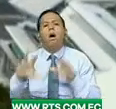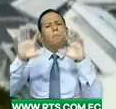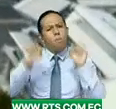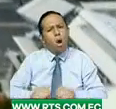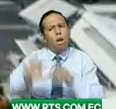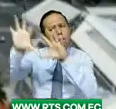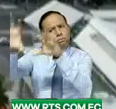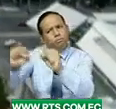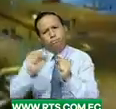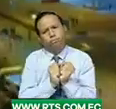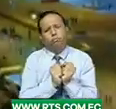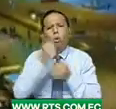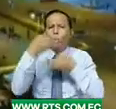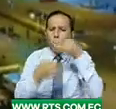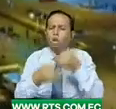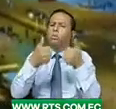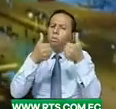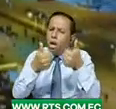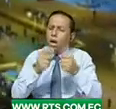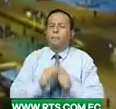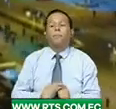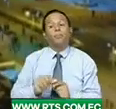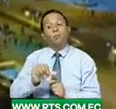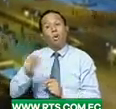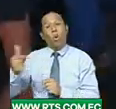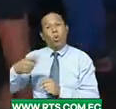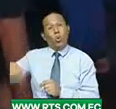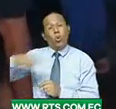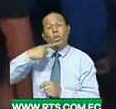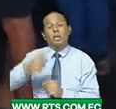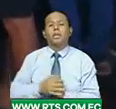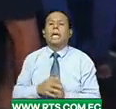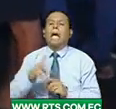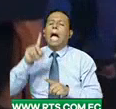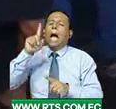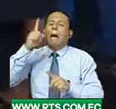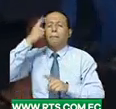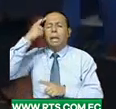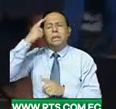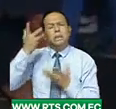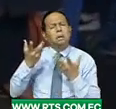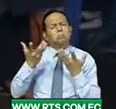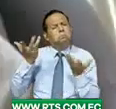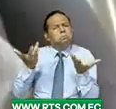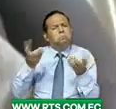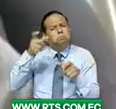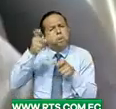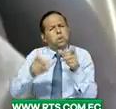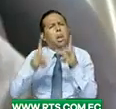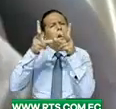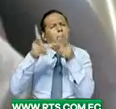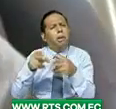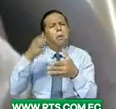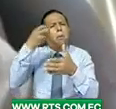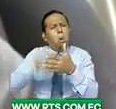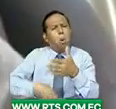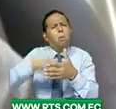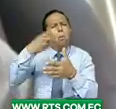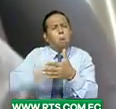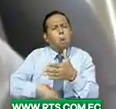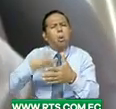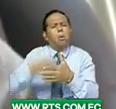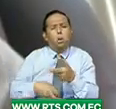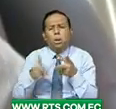Movilidad existen algunas dudas, como por ejemplo, ¿qué pasará con quienes reinciden en las infracciones? Una falta que se lo comete en